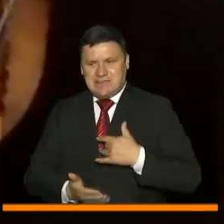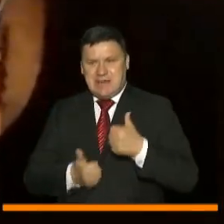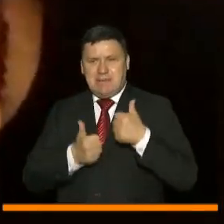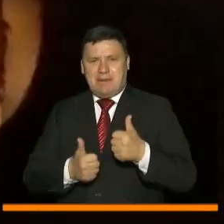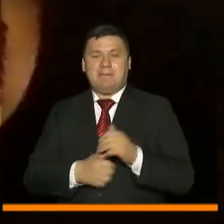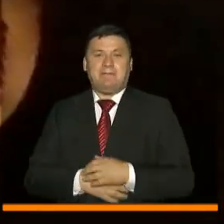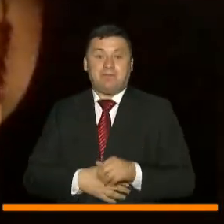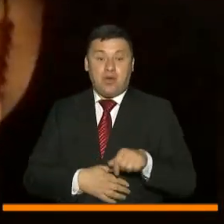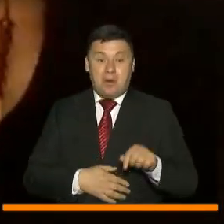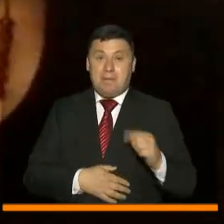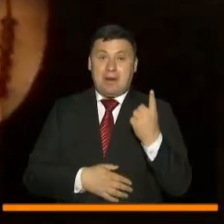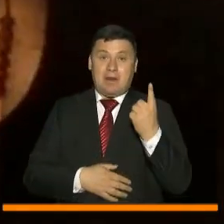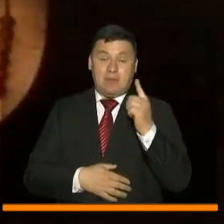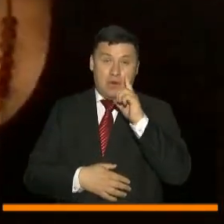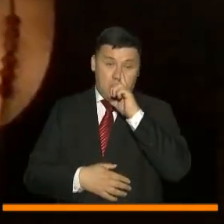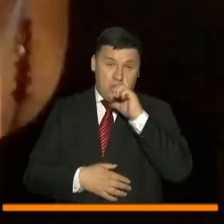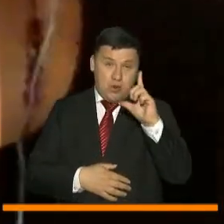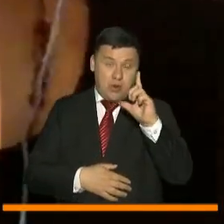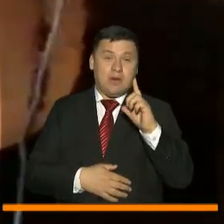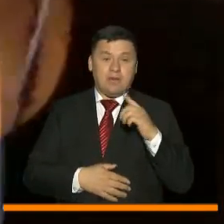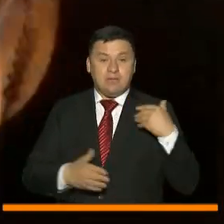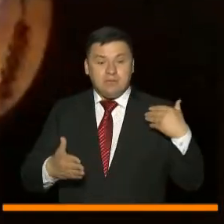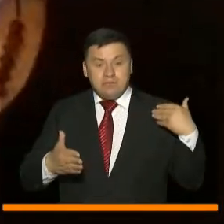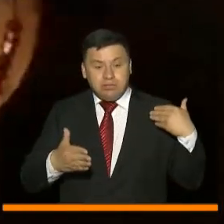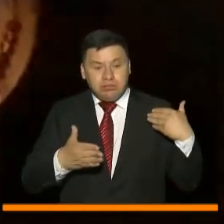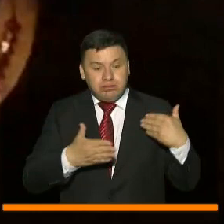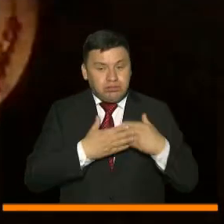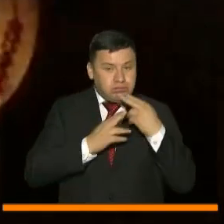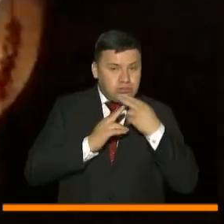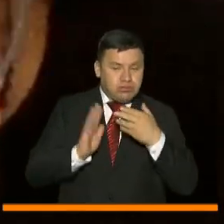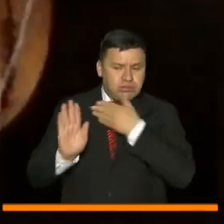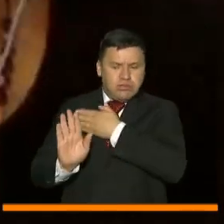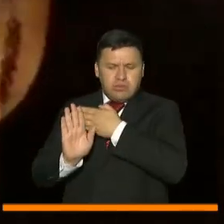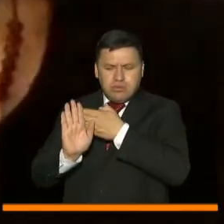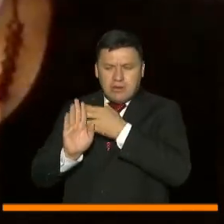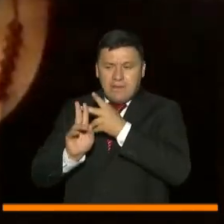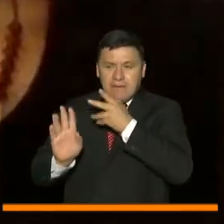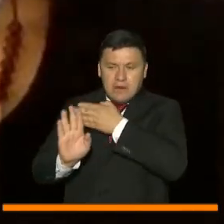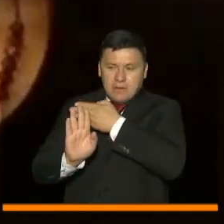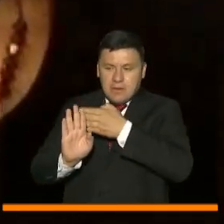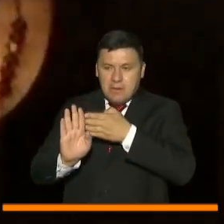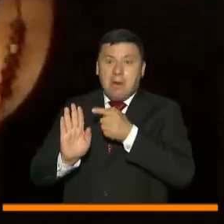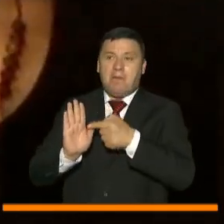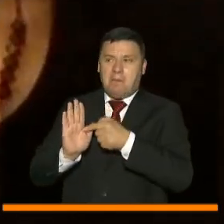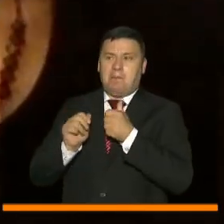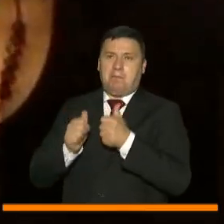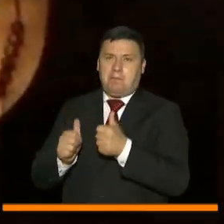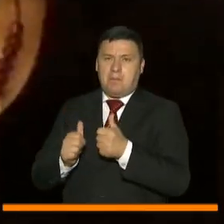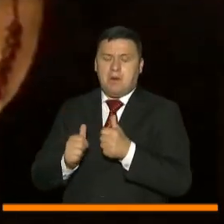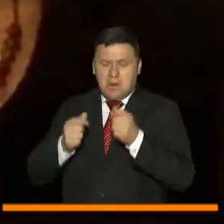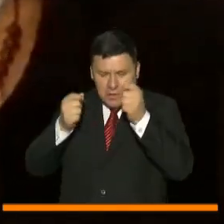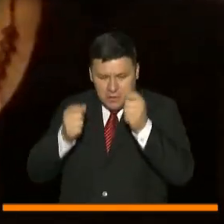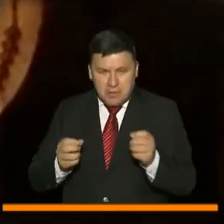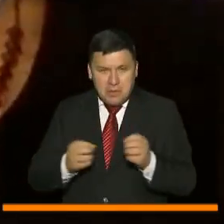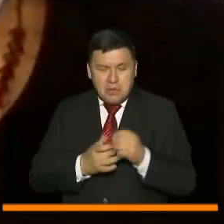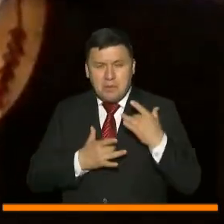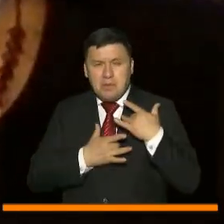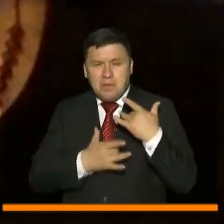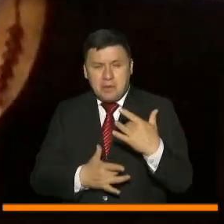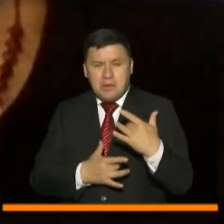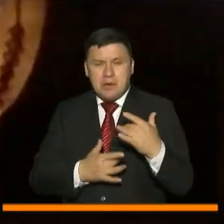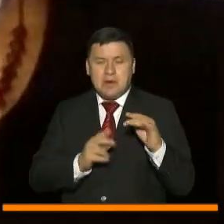Hoy, primero de julio, el corte, el reporte, pues es muy exitoso. Hemos llegado en donaciones a